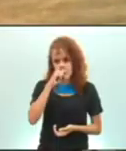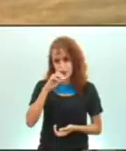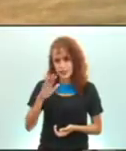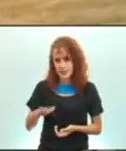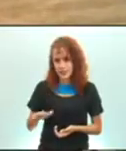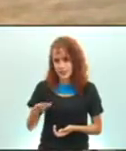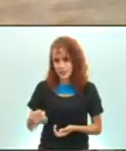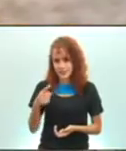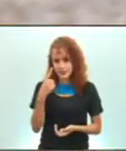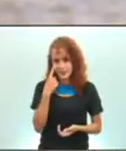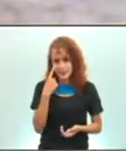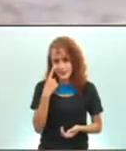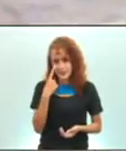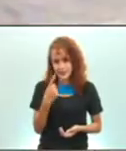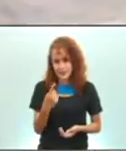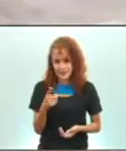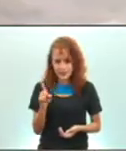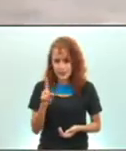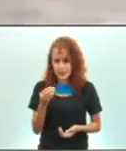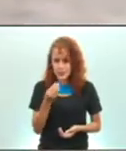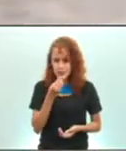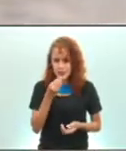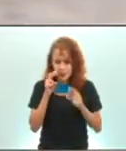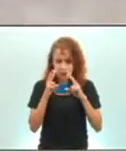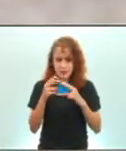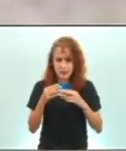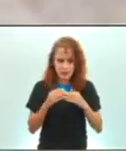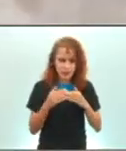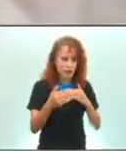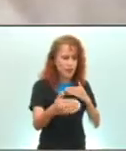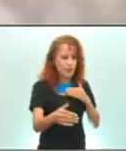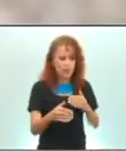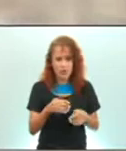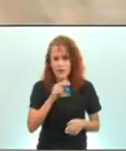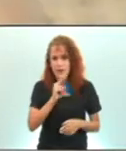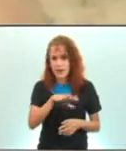Desde que era pequeña me percaté que no podía vivir de espaldas al mar.